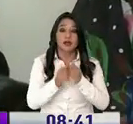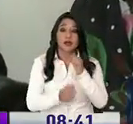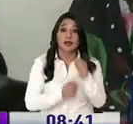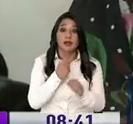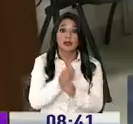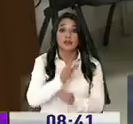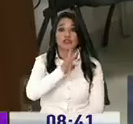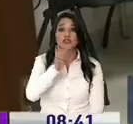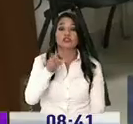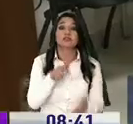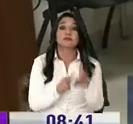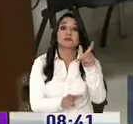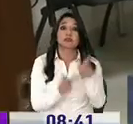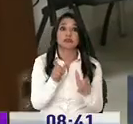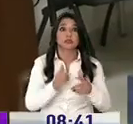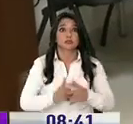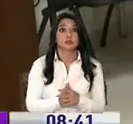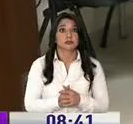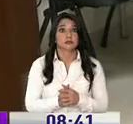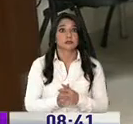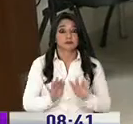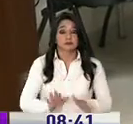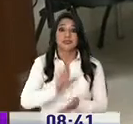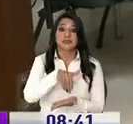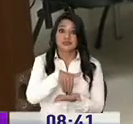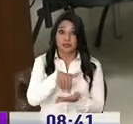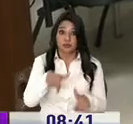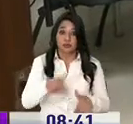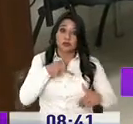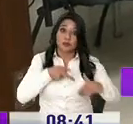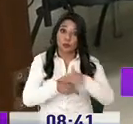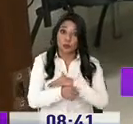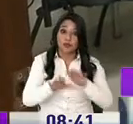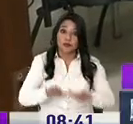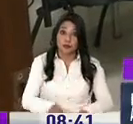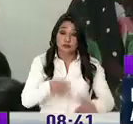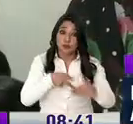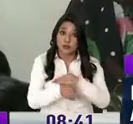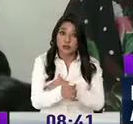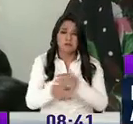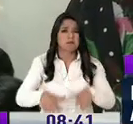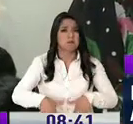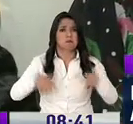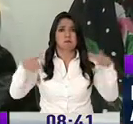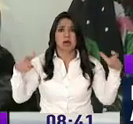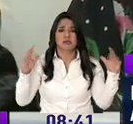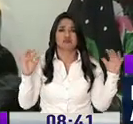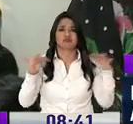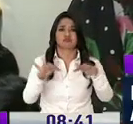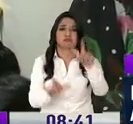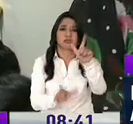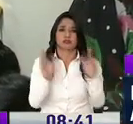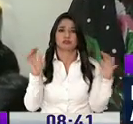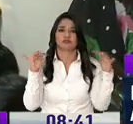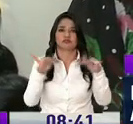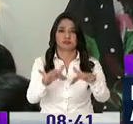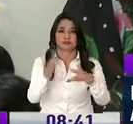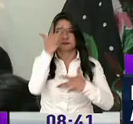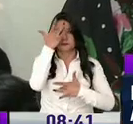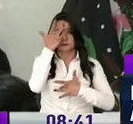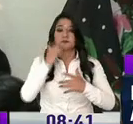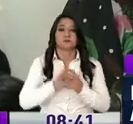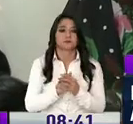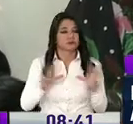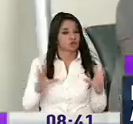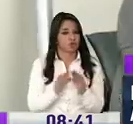más de 200.000 pacientes y este centro que estamos inaugurando justamente es el que más afluencia de pacientes tiene en todas